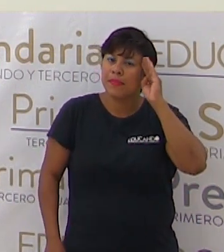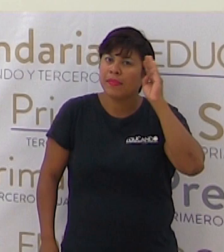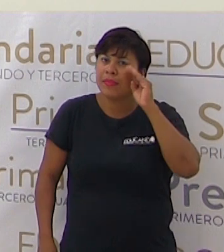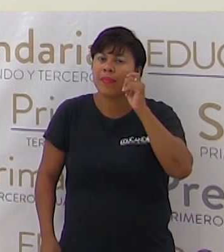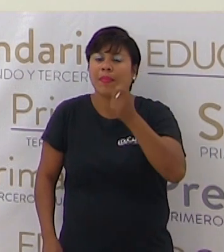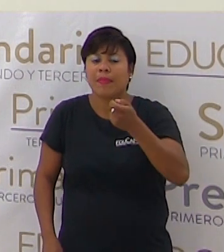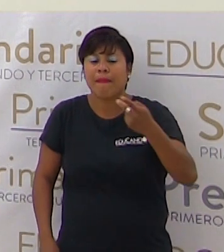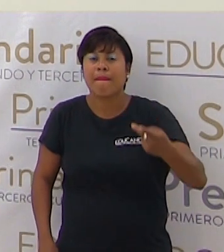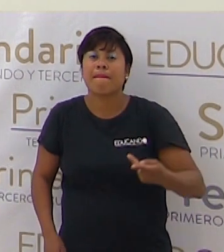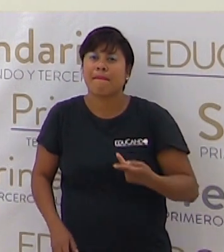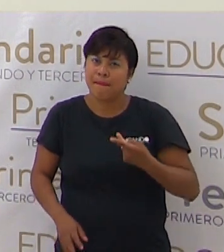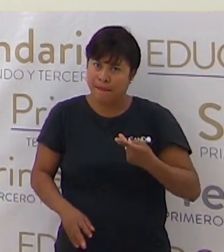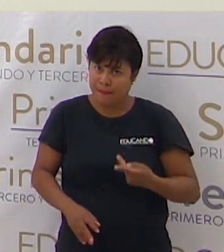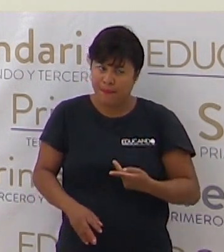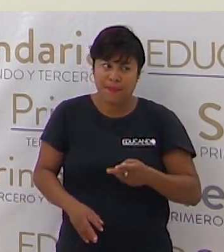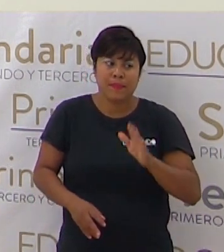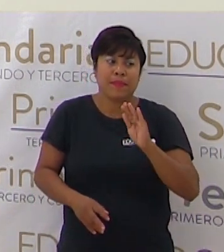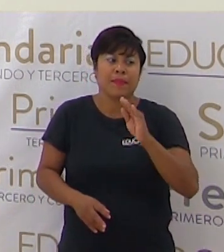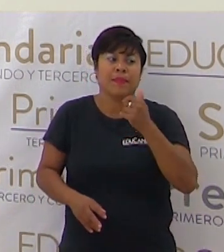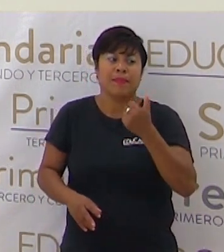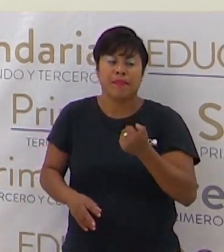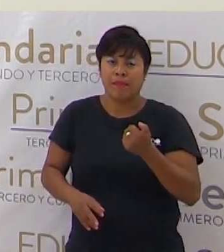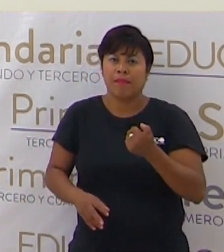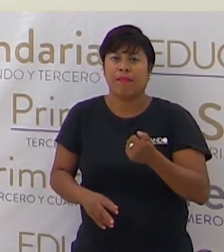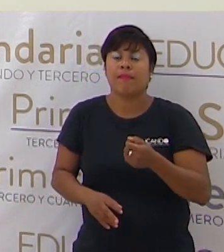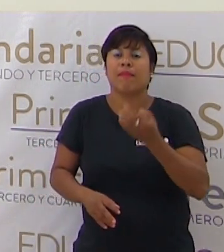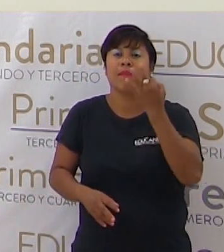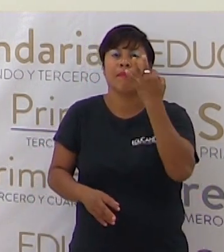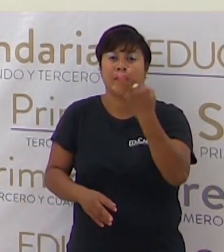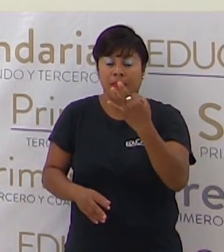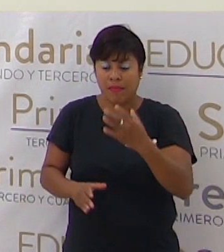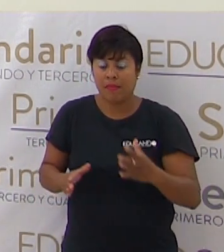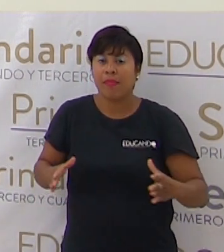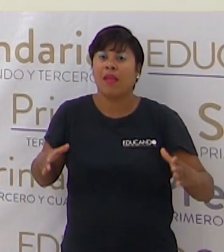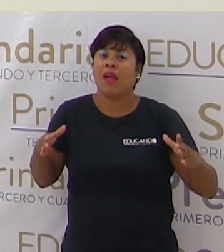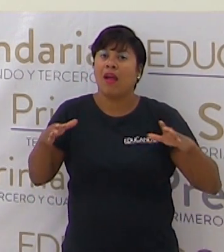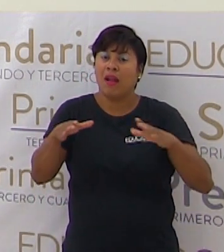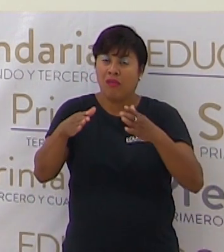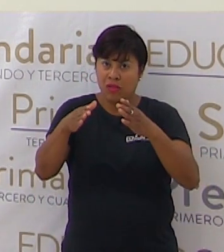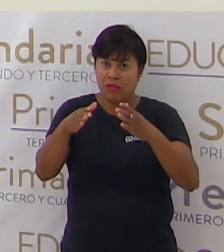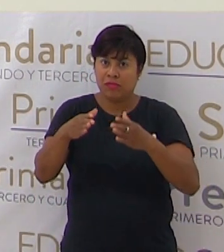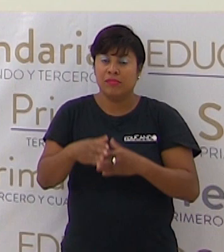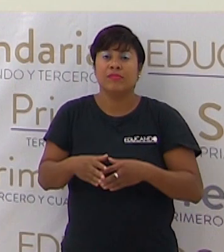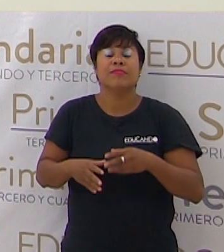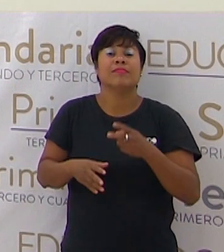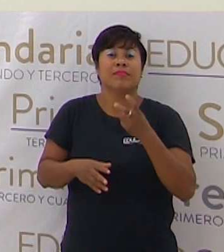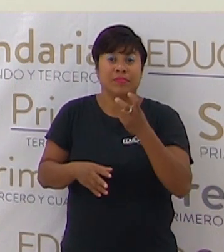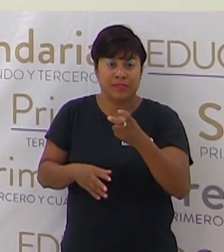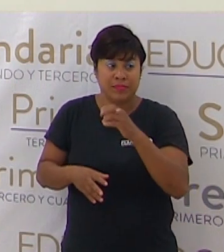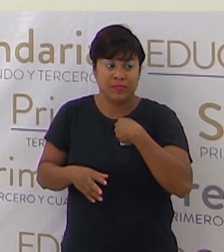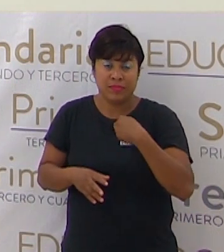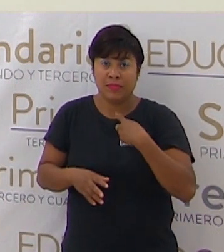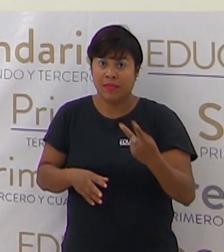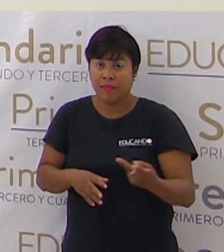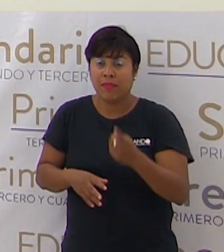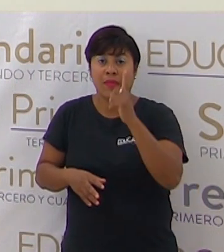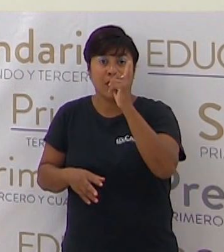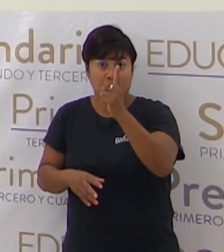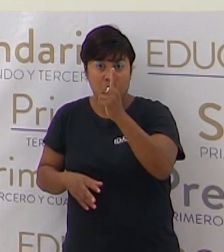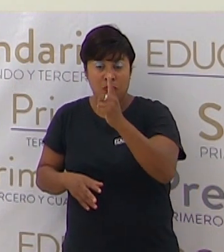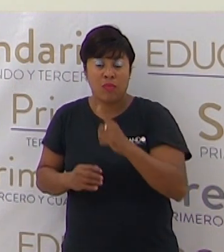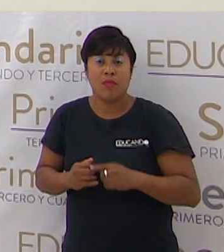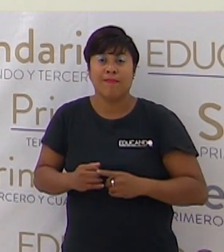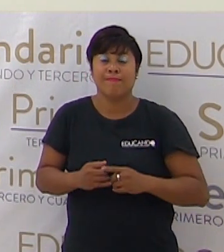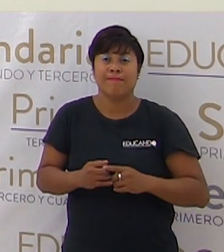están preguntando. 96 son de 3 garrafones. Por lo tanto, si yo te pregunto de un